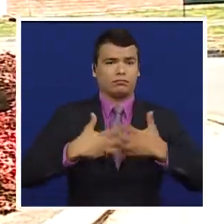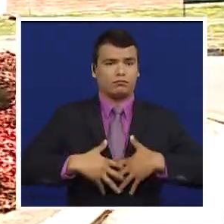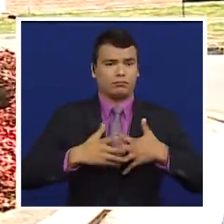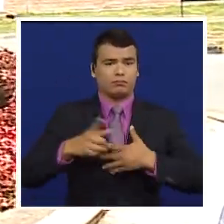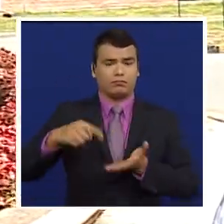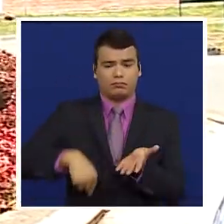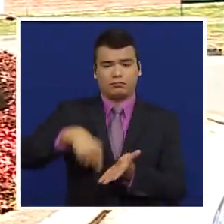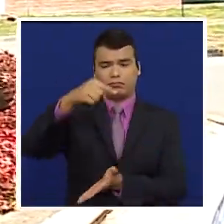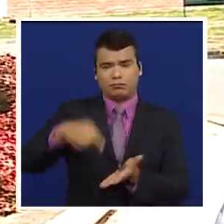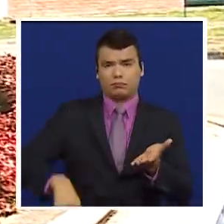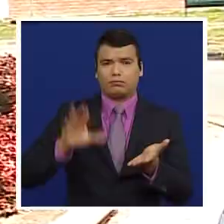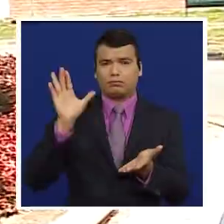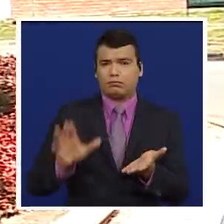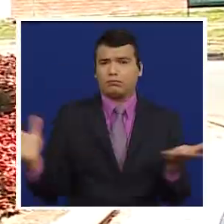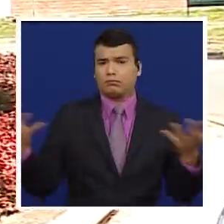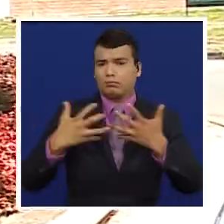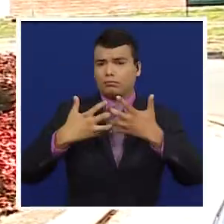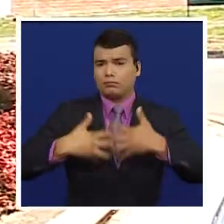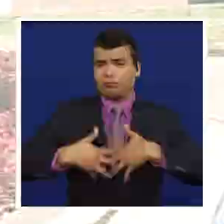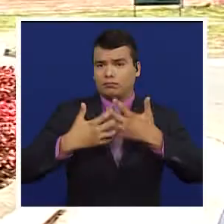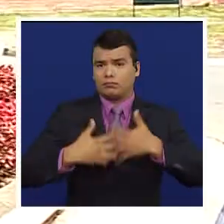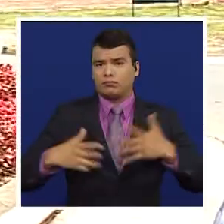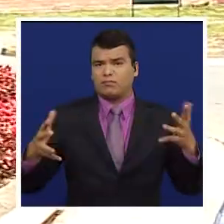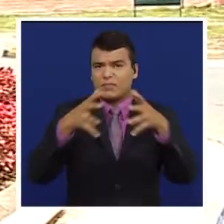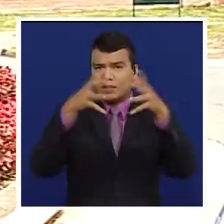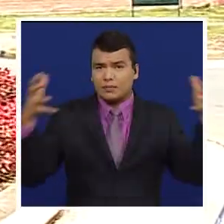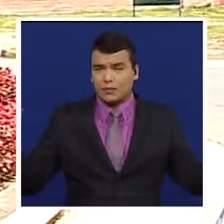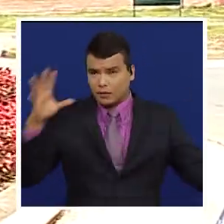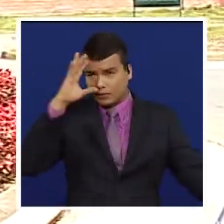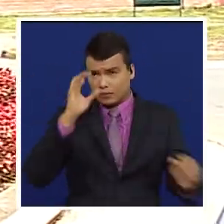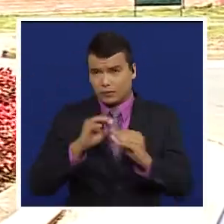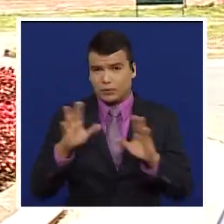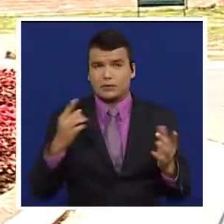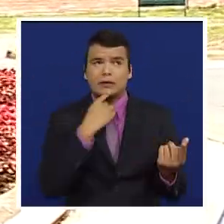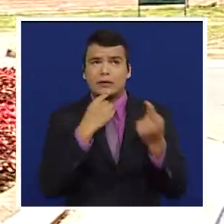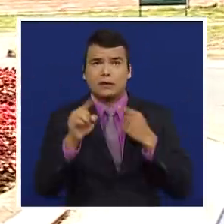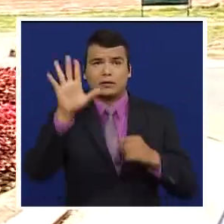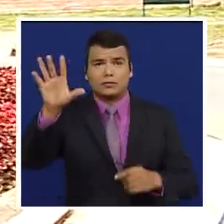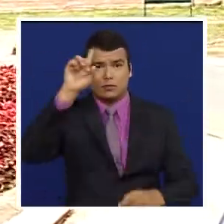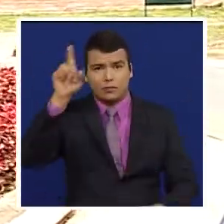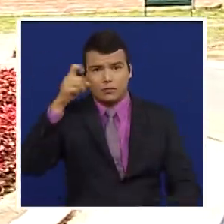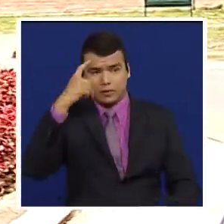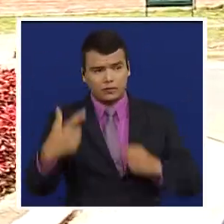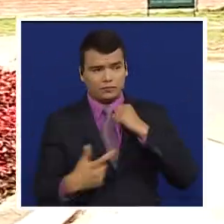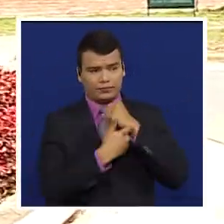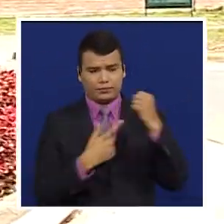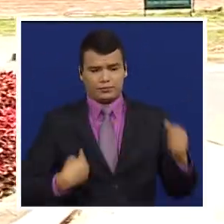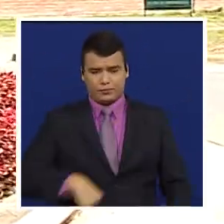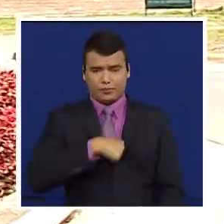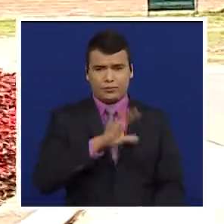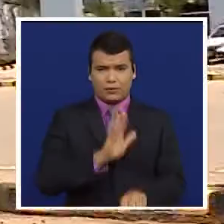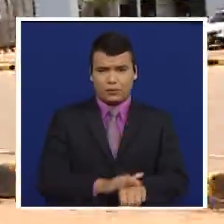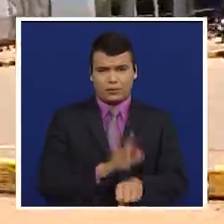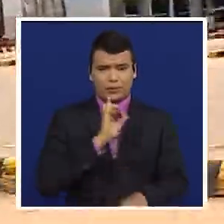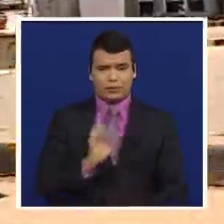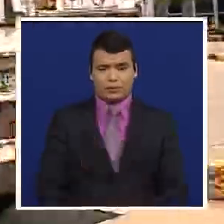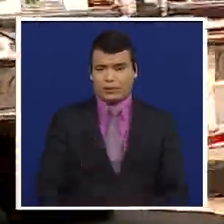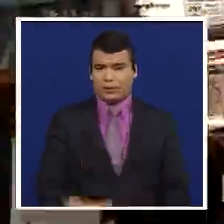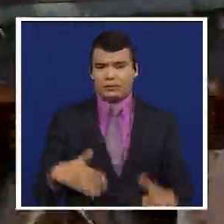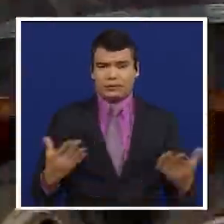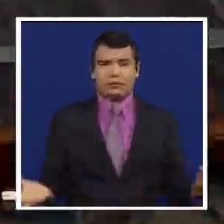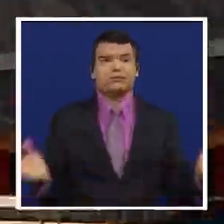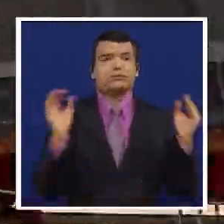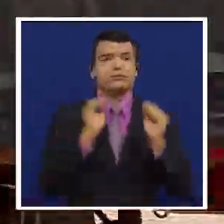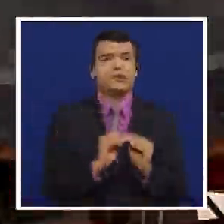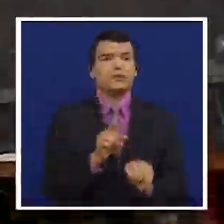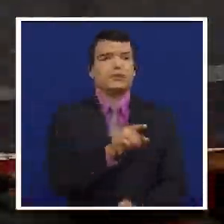sus contratos con esas empresas multinacionales. Dialoguen con el gobierno, pero no tiran a rompernos a nosotros, si nosotros no tenemos la culpa de nada de lo que está pasando. Y es que no